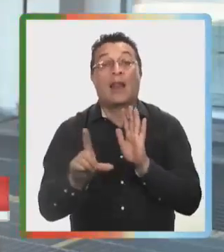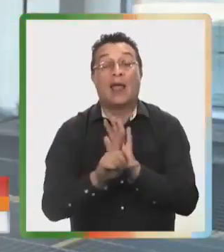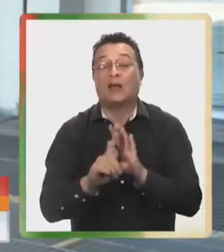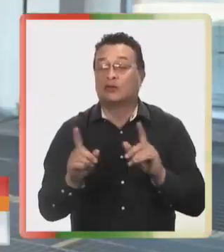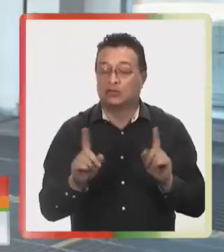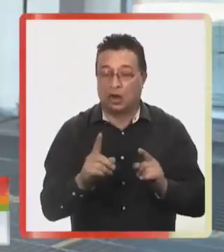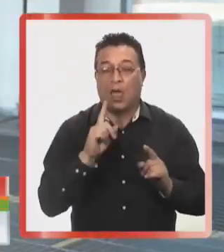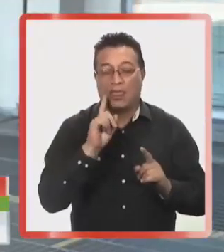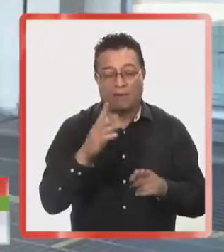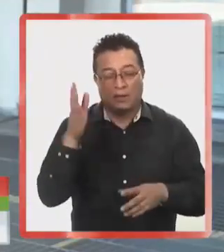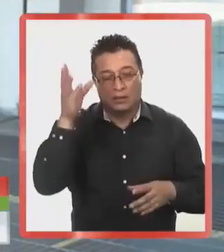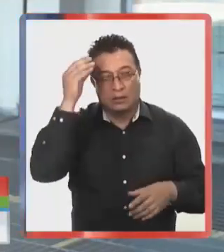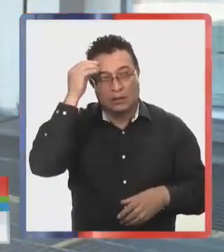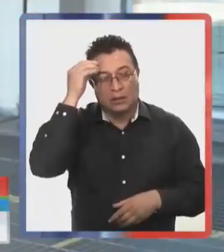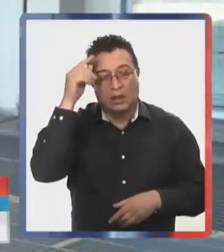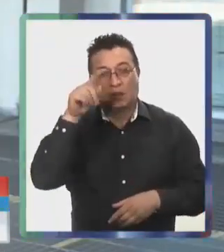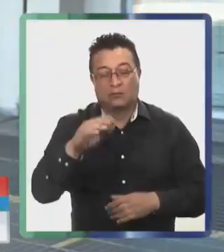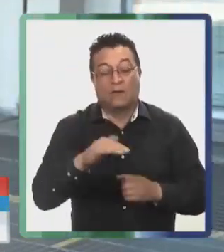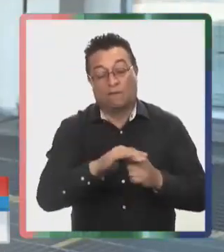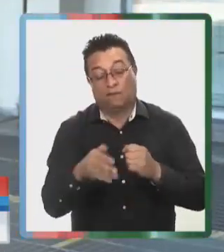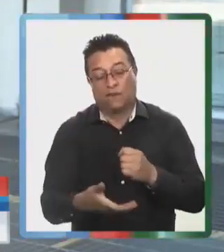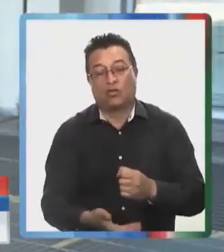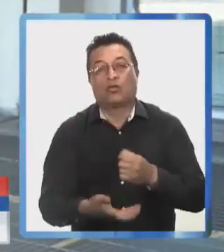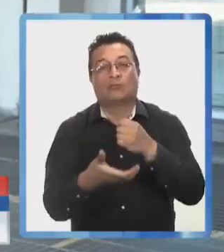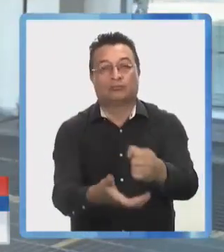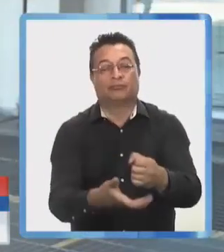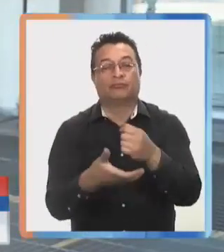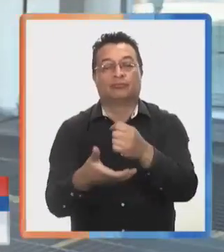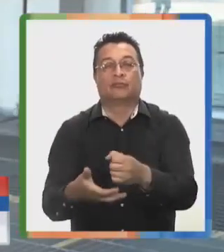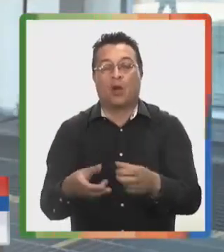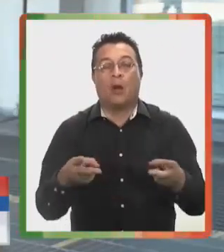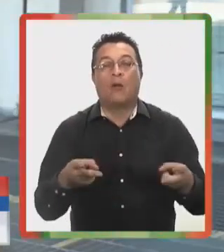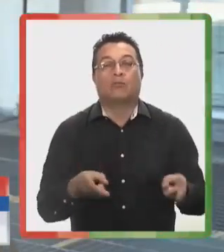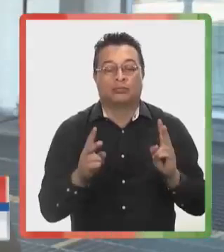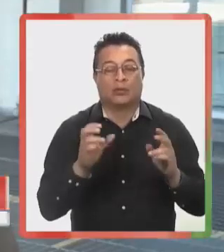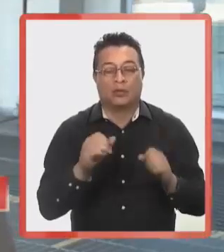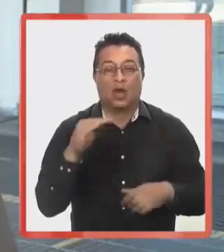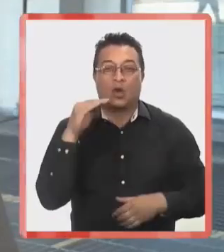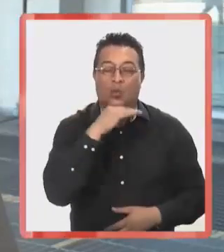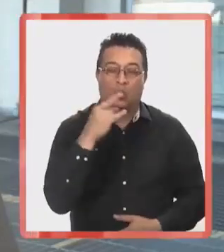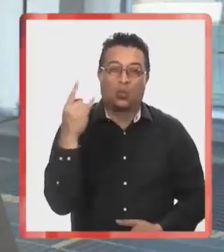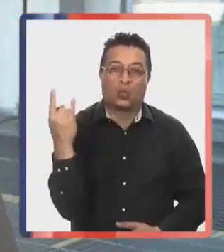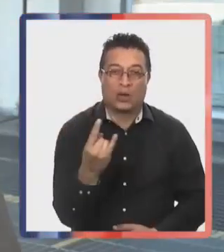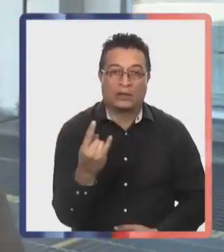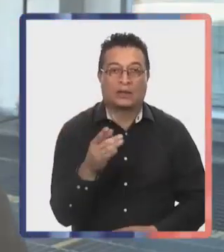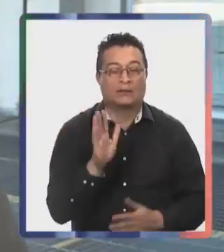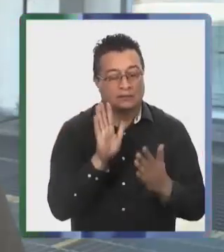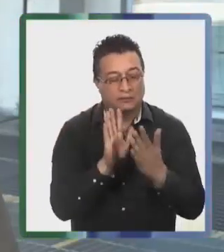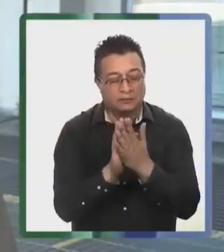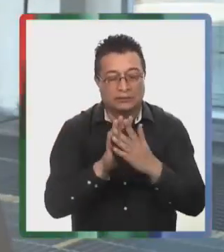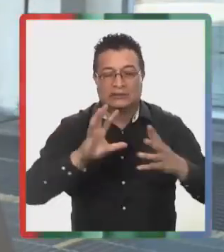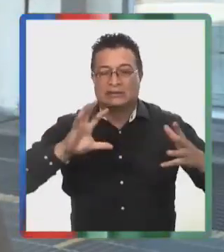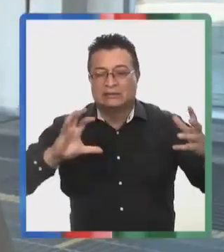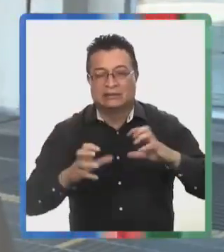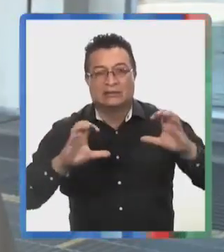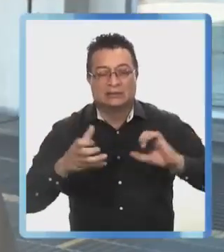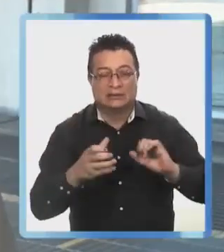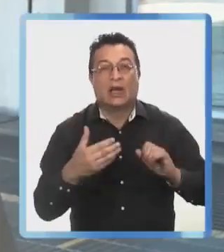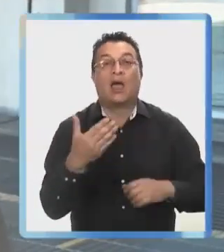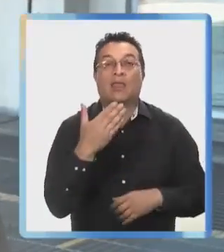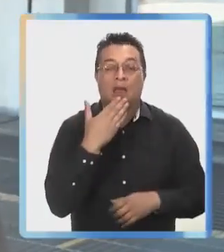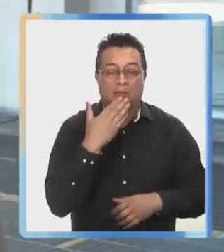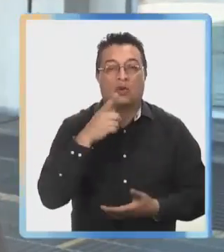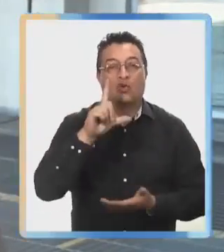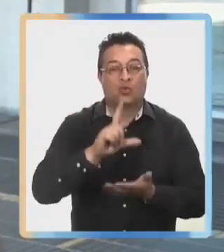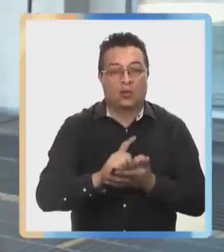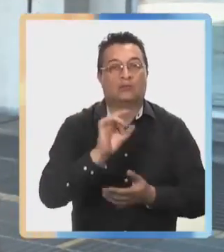modificaciones a los cuerpos legales, sino que hay que considerar, por supuesto, los fondos, los recursos disponibles para poder enfrentar las emergencias, para enfrentar los desastres y